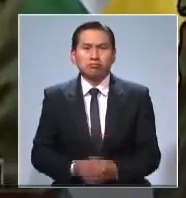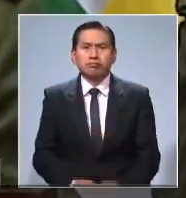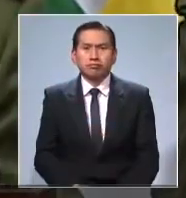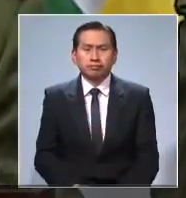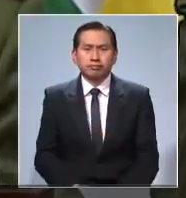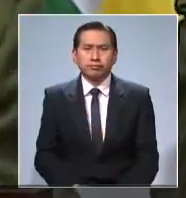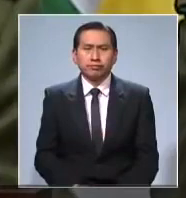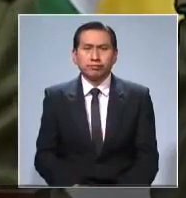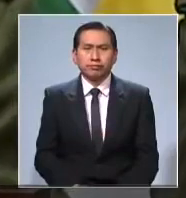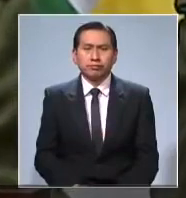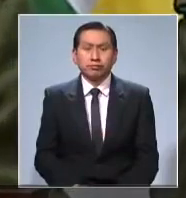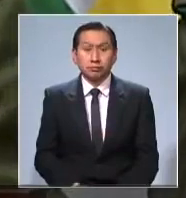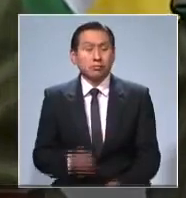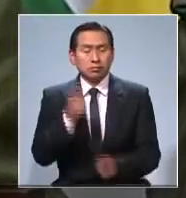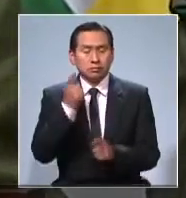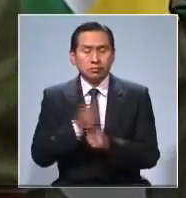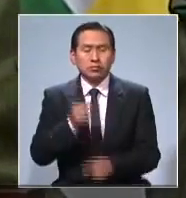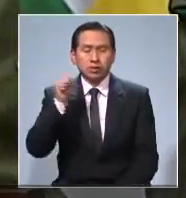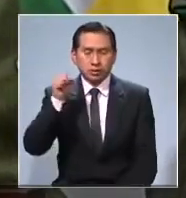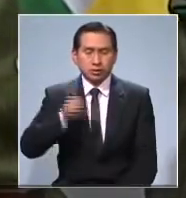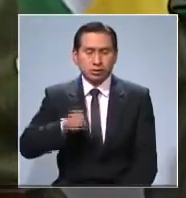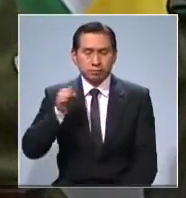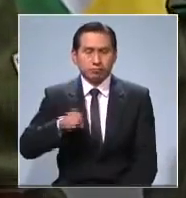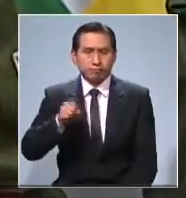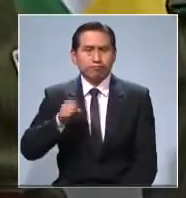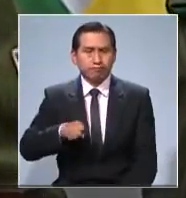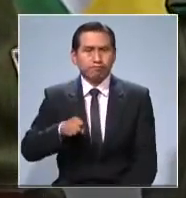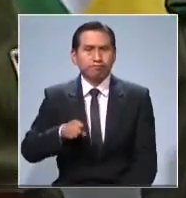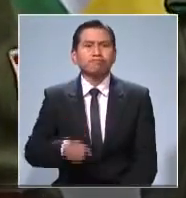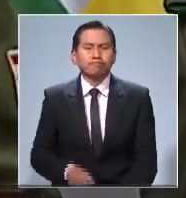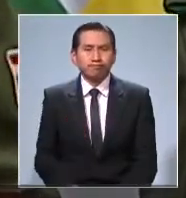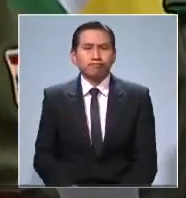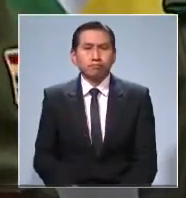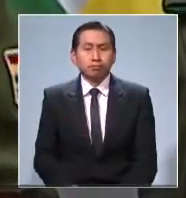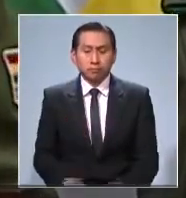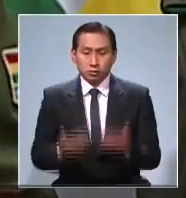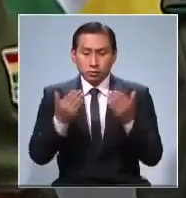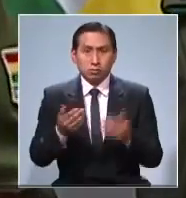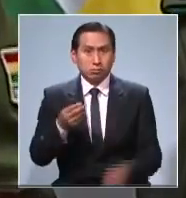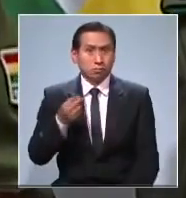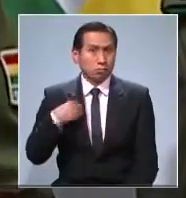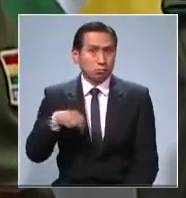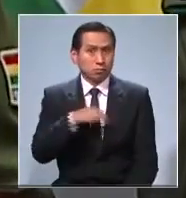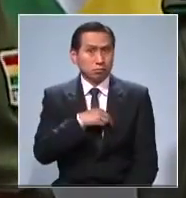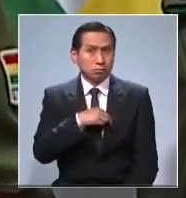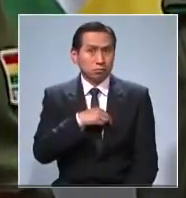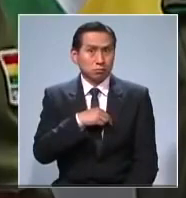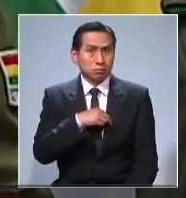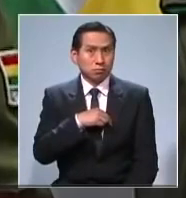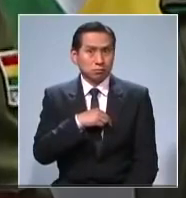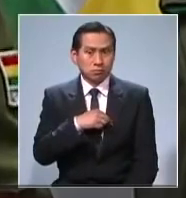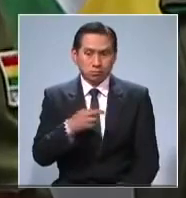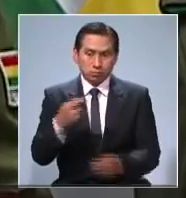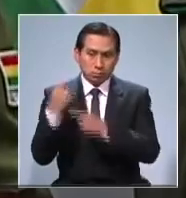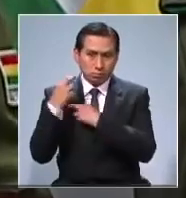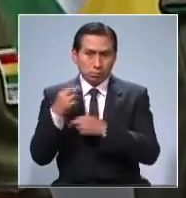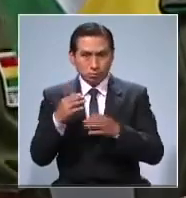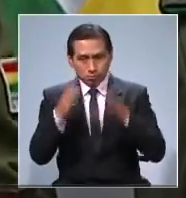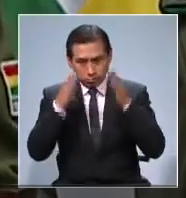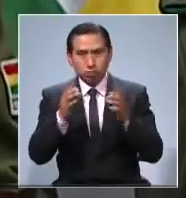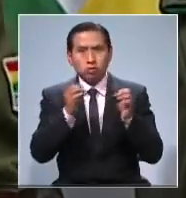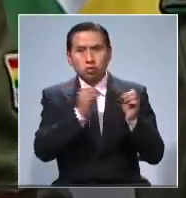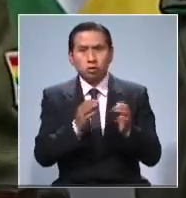Evidentemente, nos toca establecer el orden público